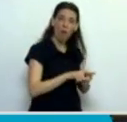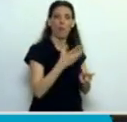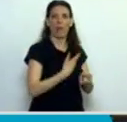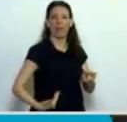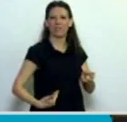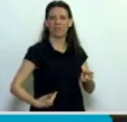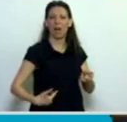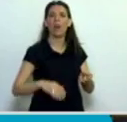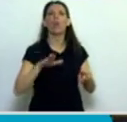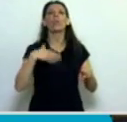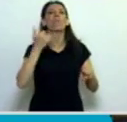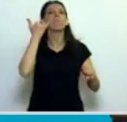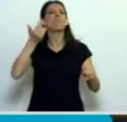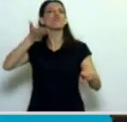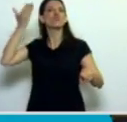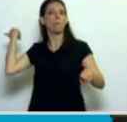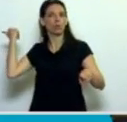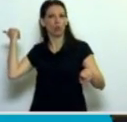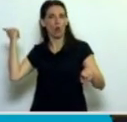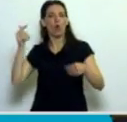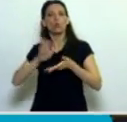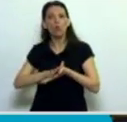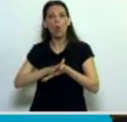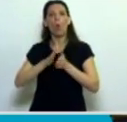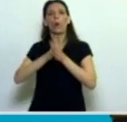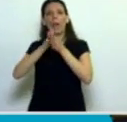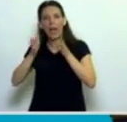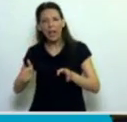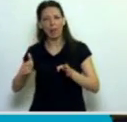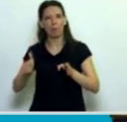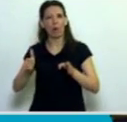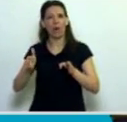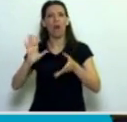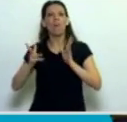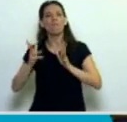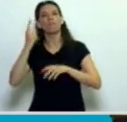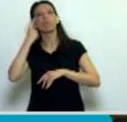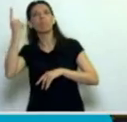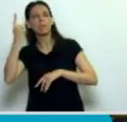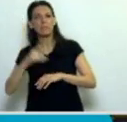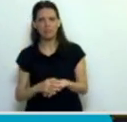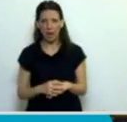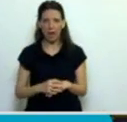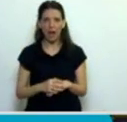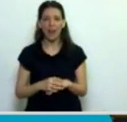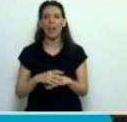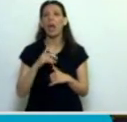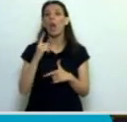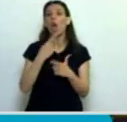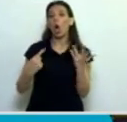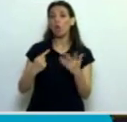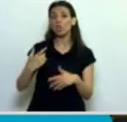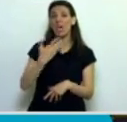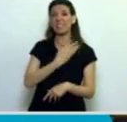quedaban las épocas en las que se había impuesto el prejuicio ideológico de que todo lo